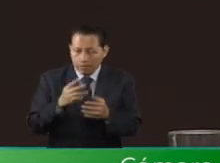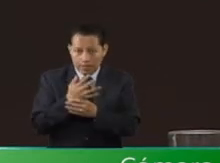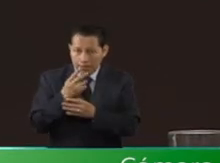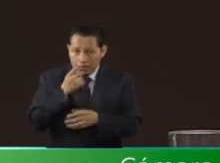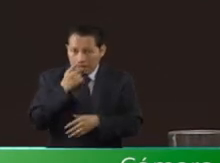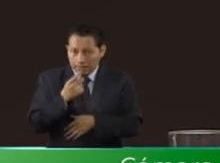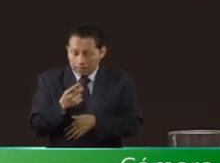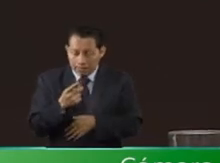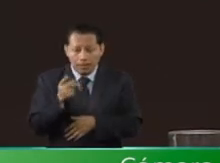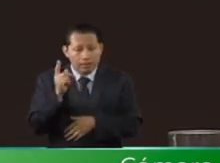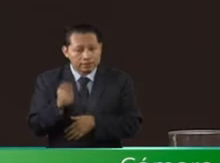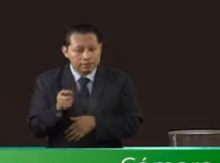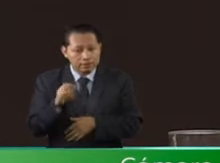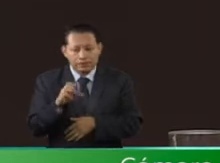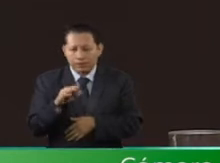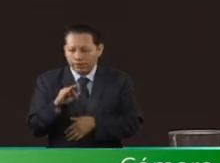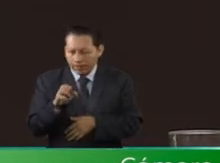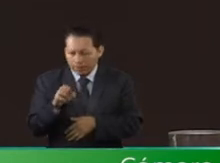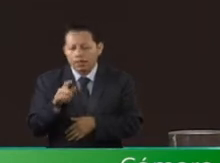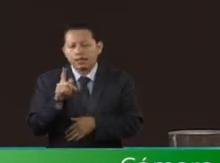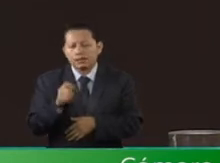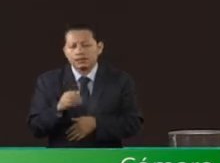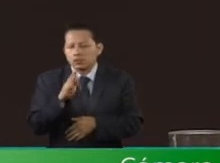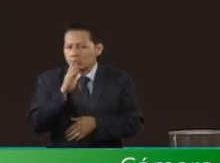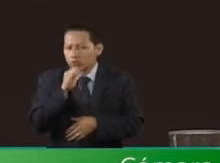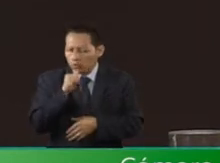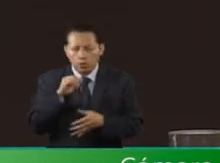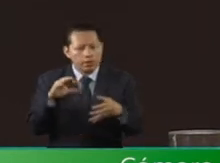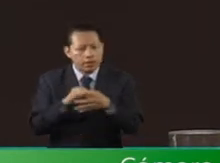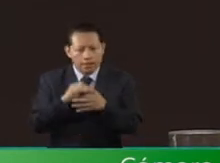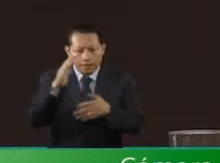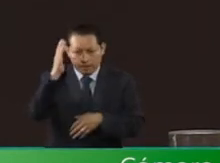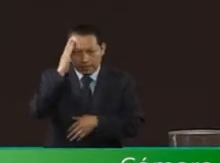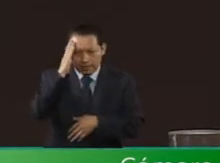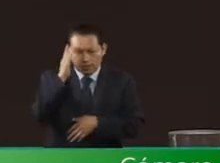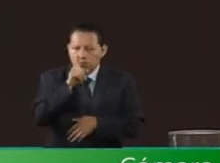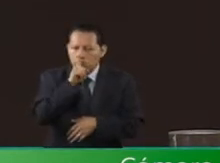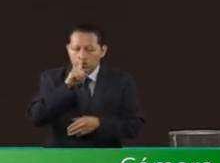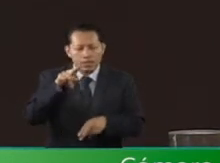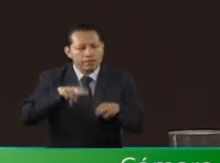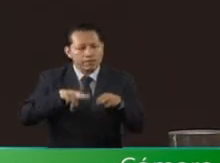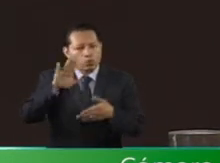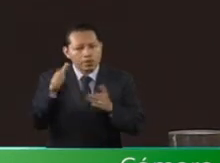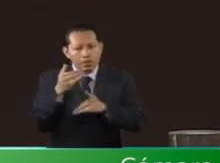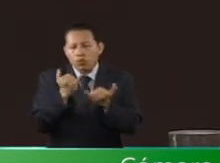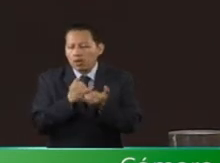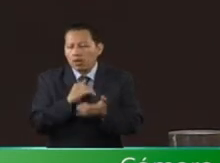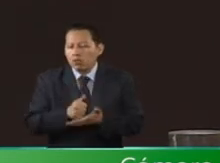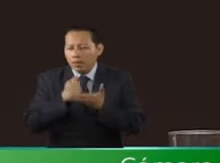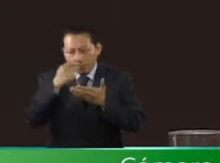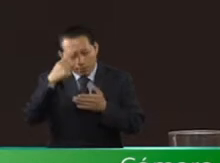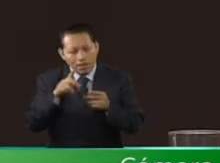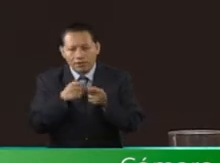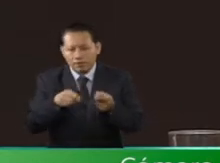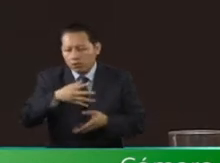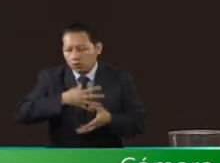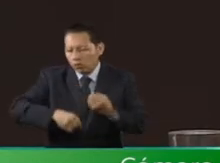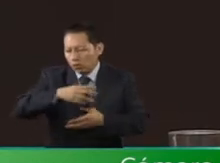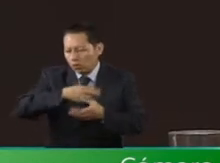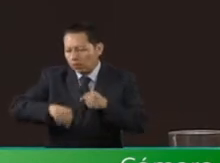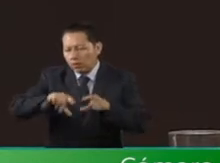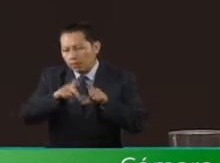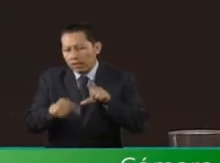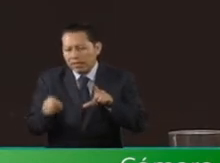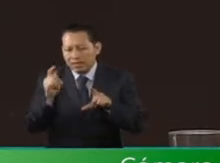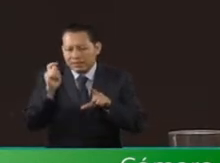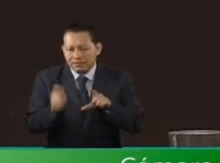lo que se diga la CFE no podrá convertirse en líder del sector a nivel mundial y contribuir al desarrollo sostenible del país